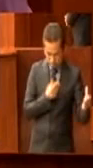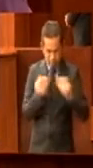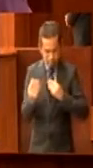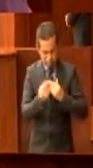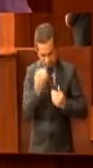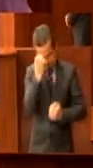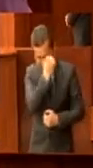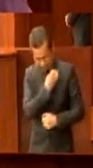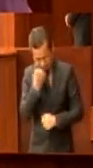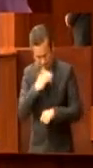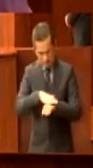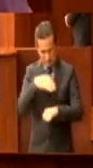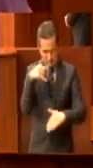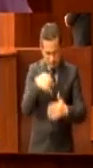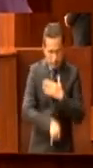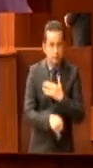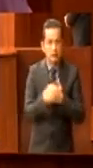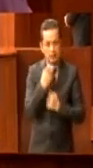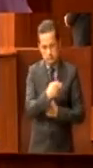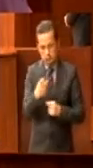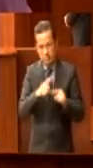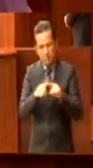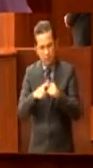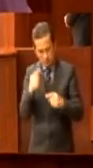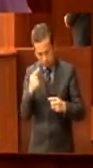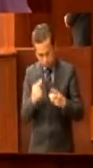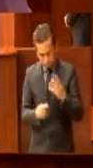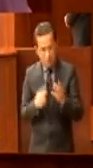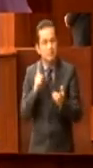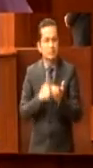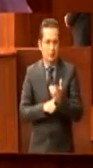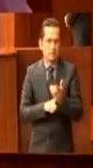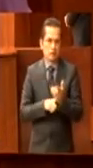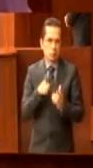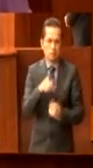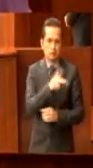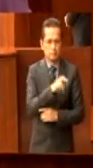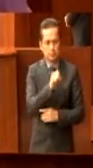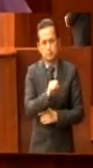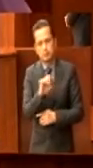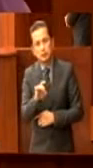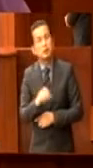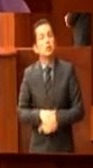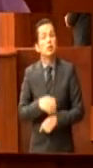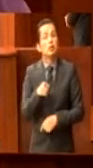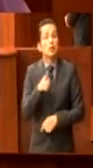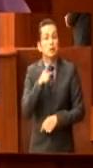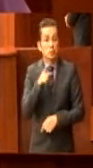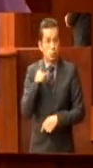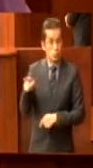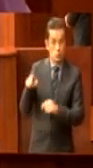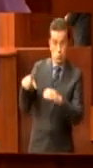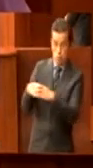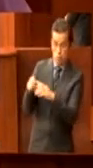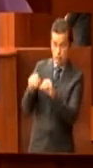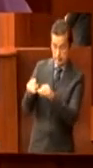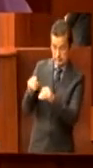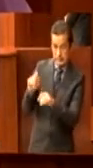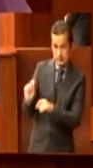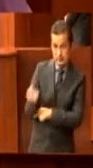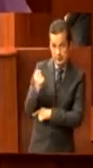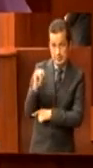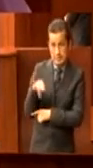las cuestiones planteadas en el procedimiento especial sancionador si la unidad técnica del ine